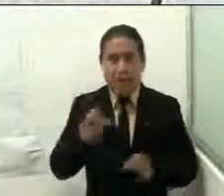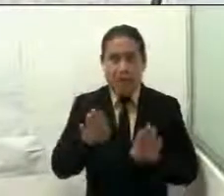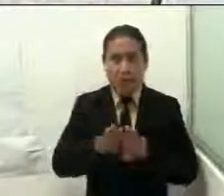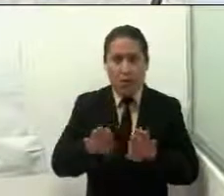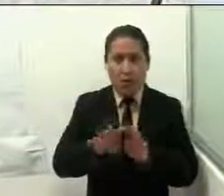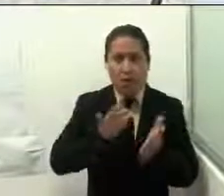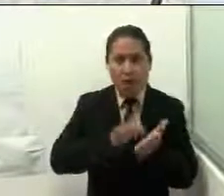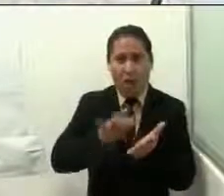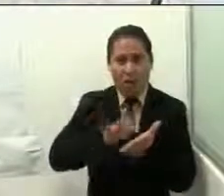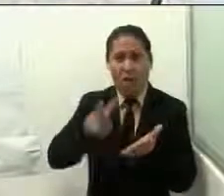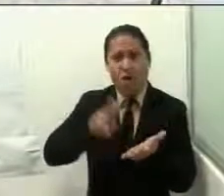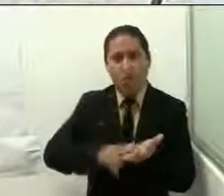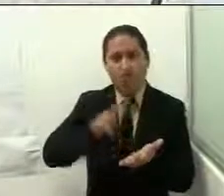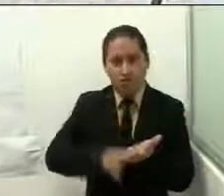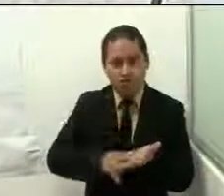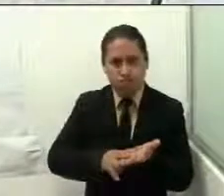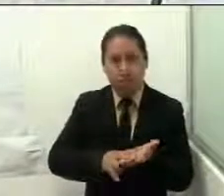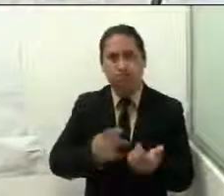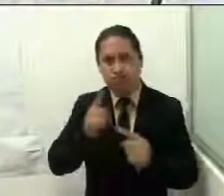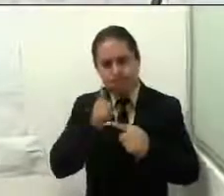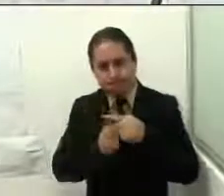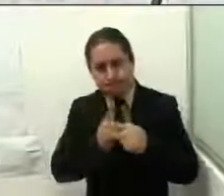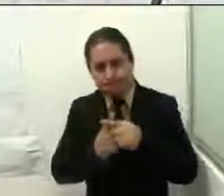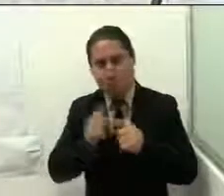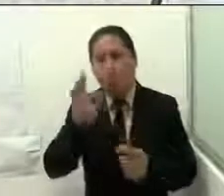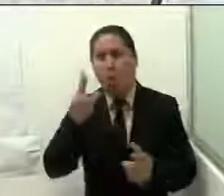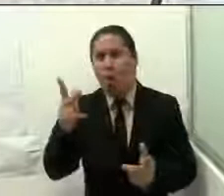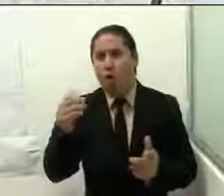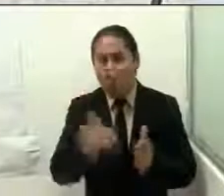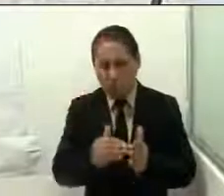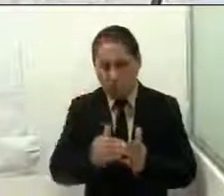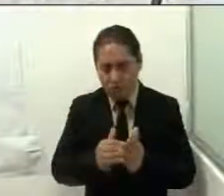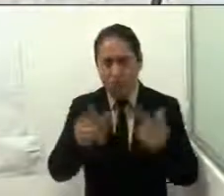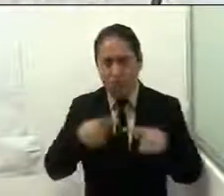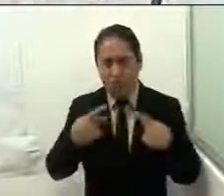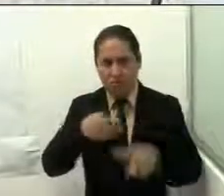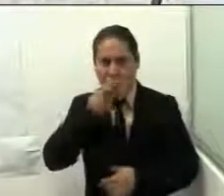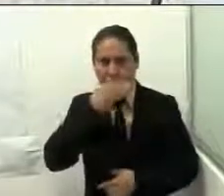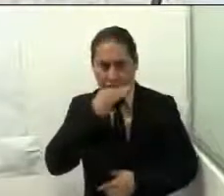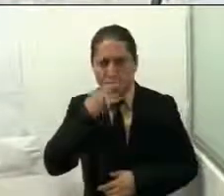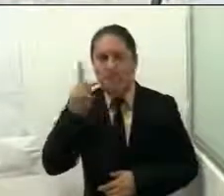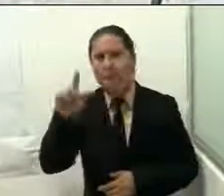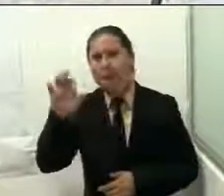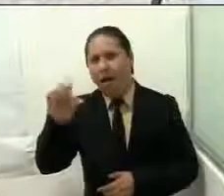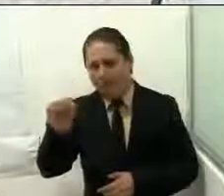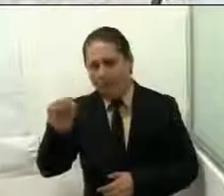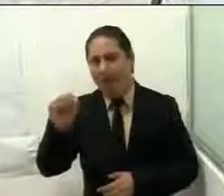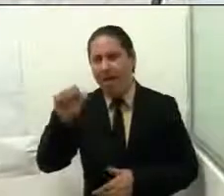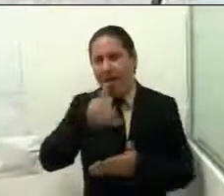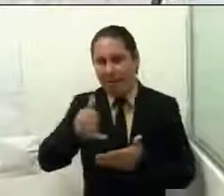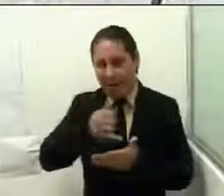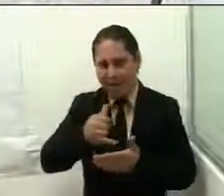cadenas de valor a favor de 8.000 productores de maíz palmas de aceite cacao mango